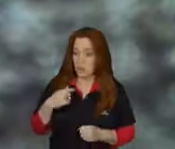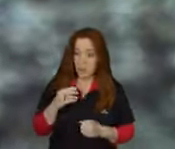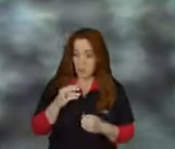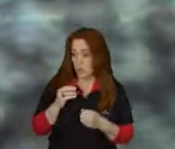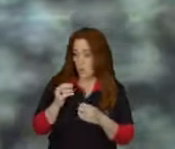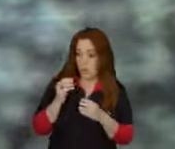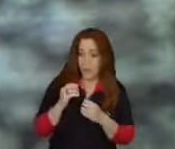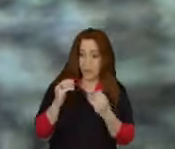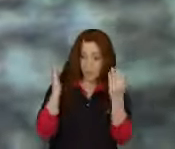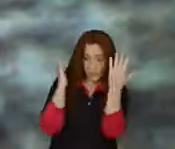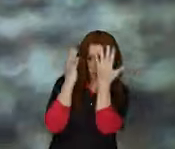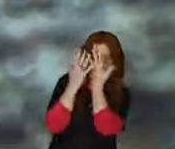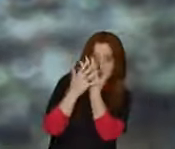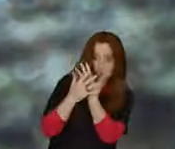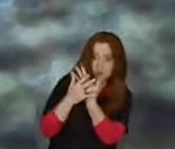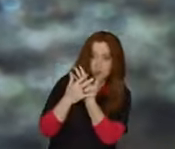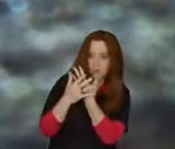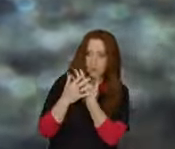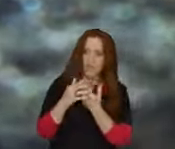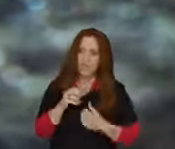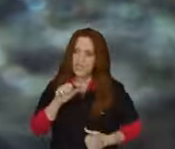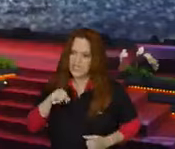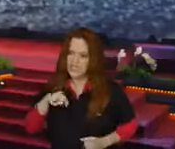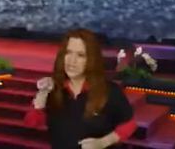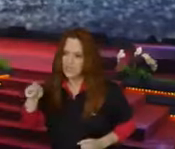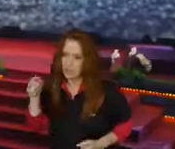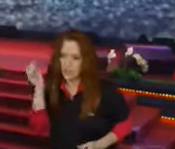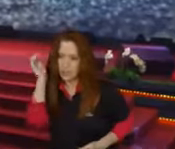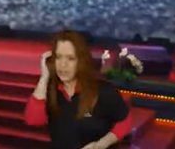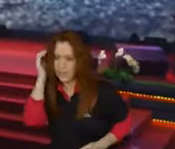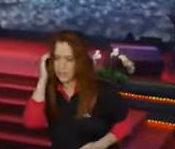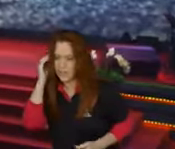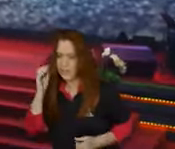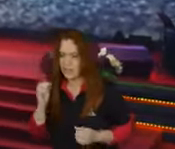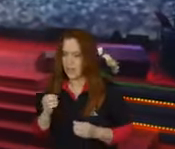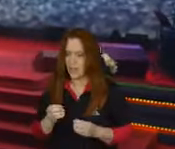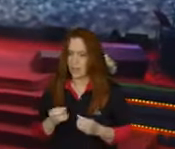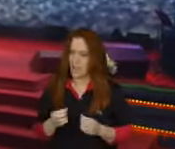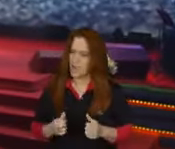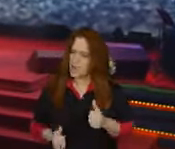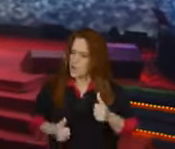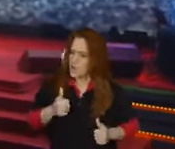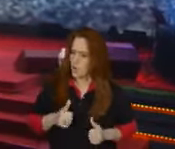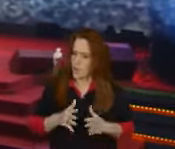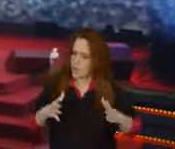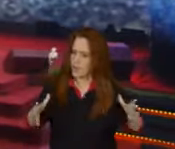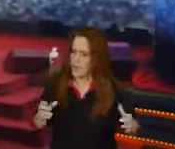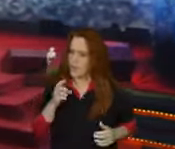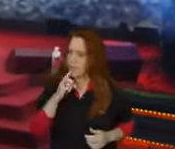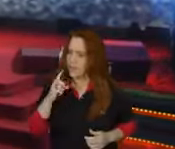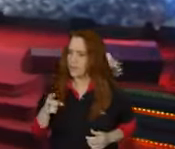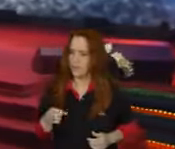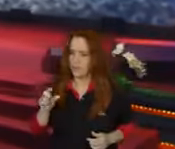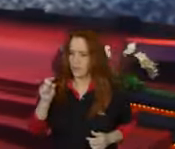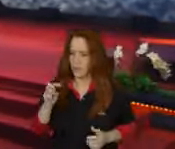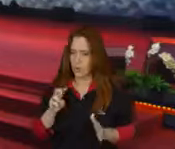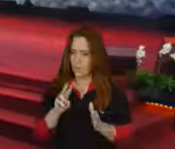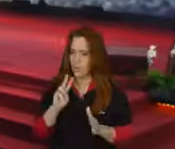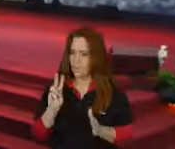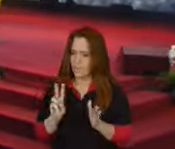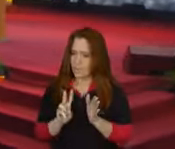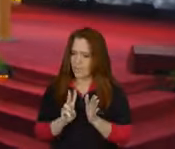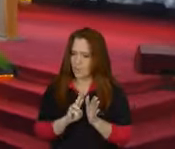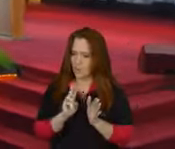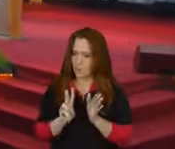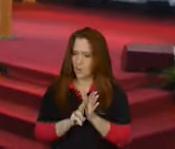yo le respondo. Si tan solo entendiera cuán grande es tu victoria, olvidarás lo que te duele y de eso no tendrás memoria. Te traje aquí para que